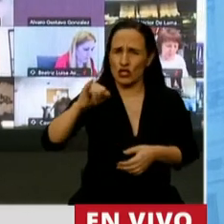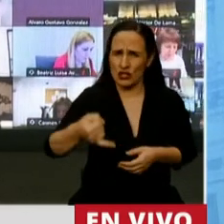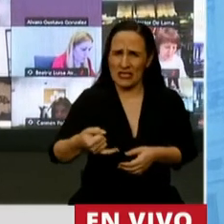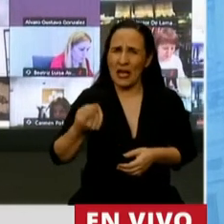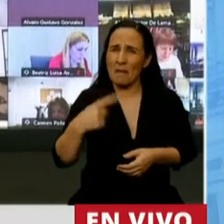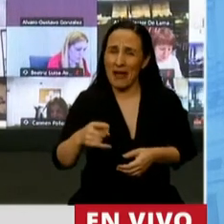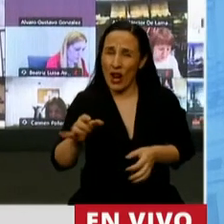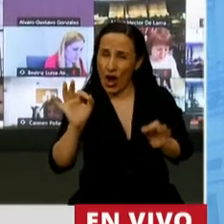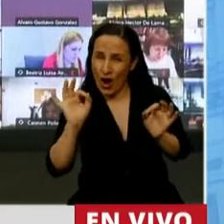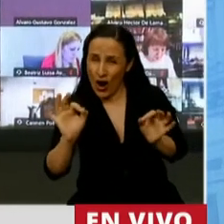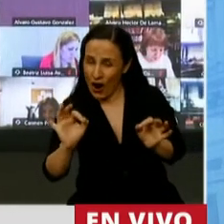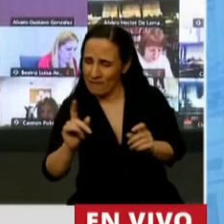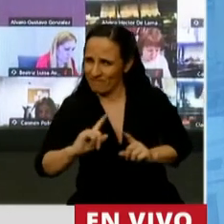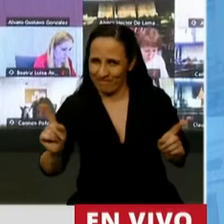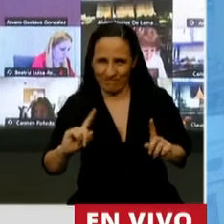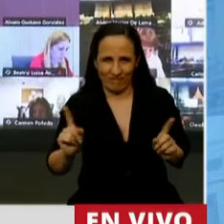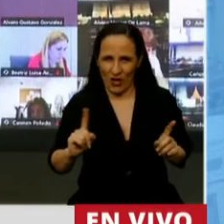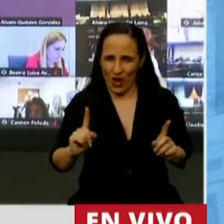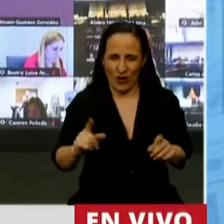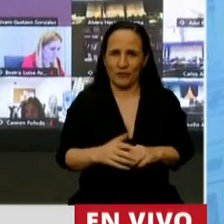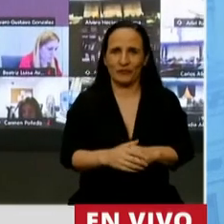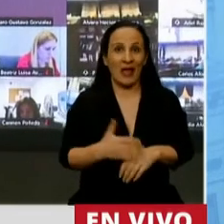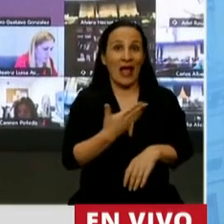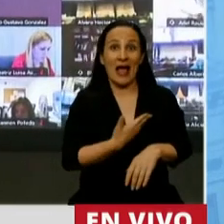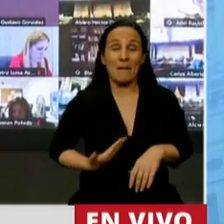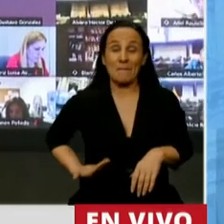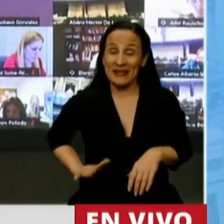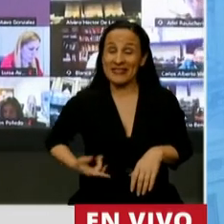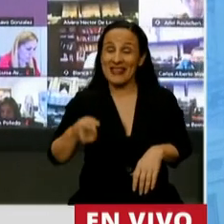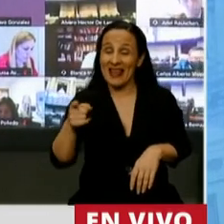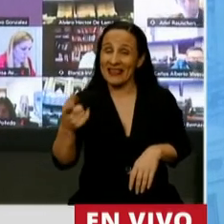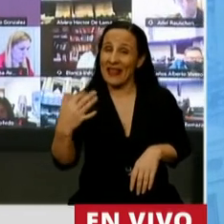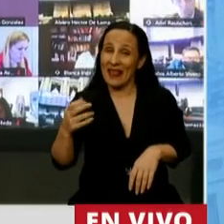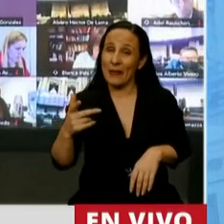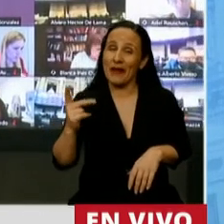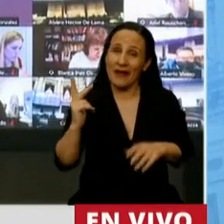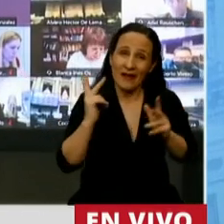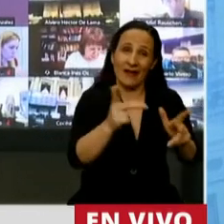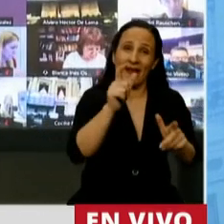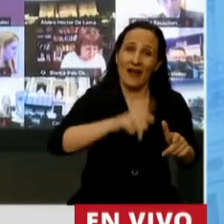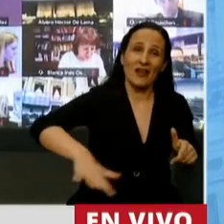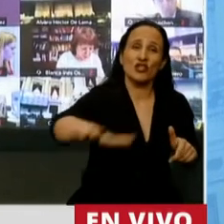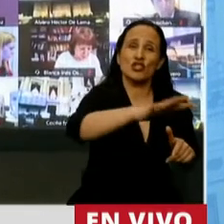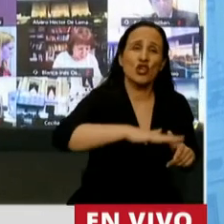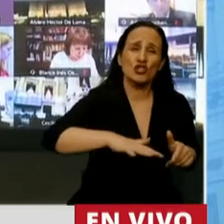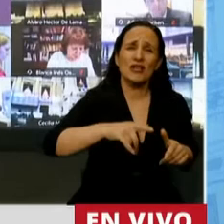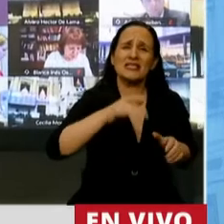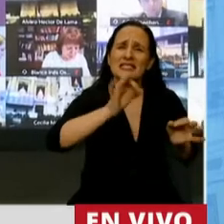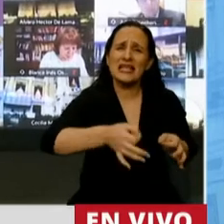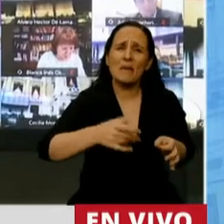Hay que decirle al presidente de la República que la sociedad argentina necesita saber cuál es el rumbo que va a seguir la